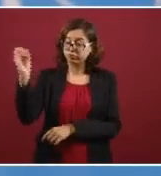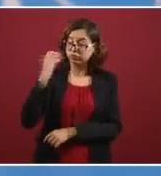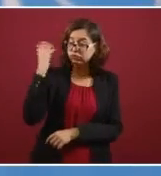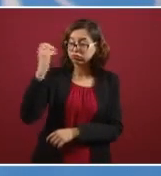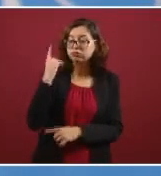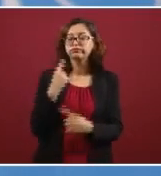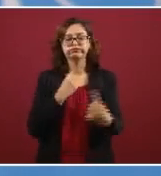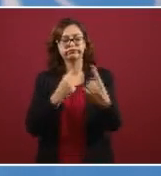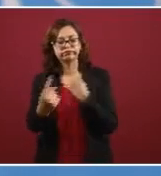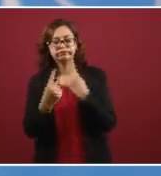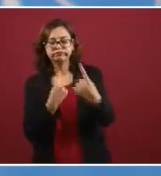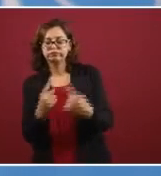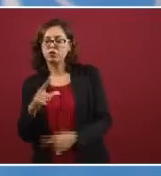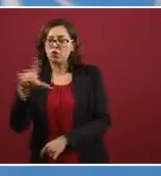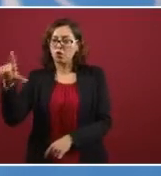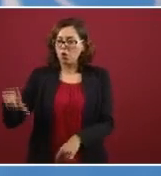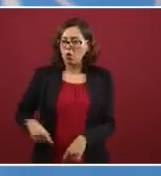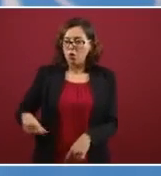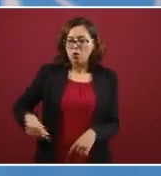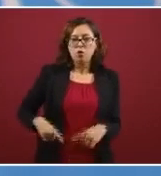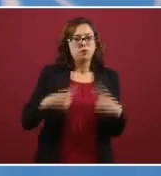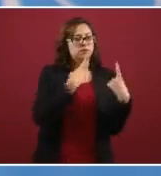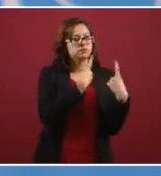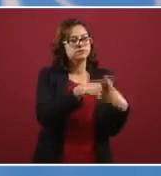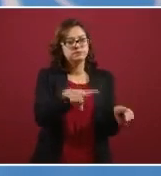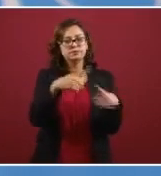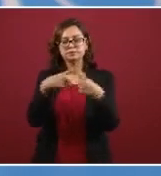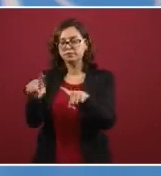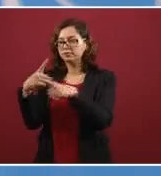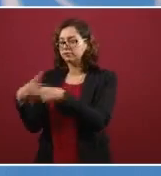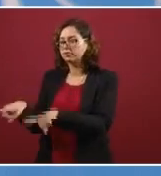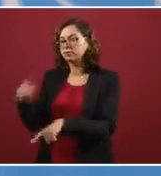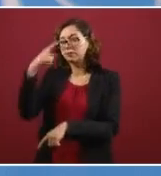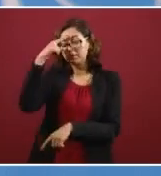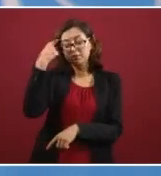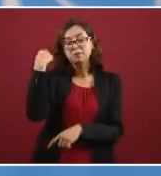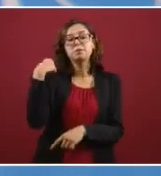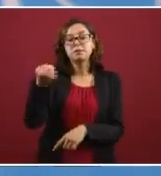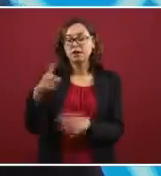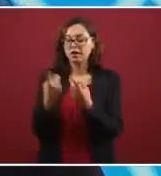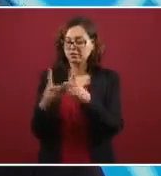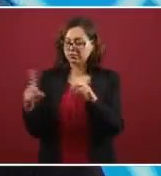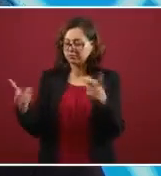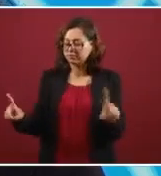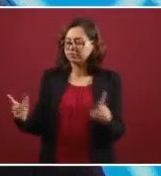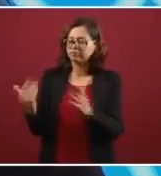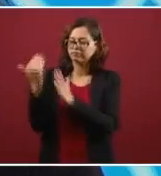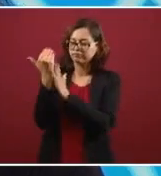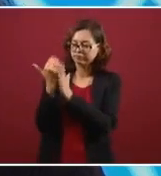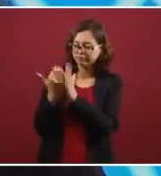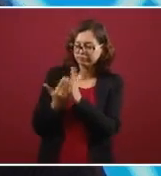y encuentro entre los gobiernos de la región para construir modelos alternativos de desarrollo para los pueblos de nuestros